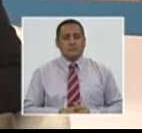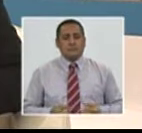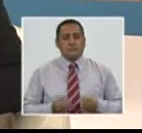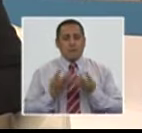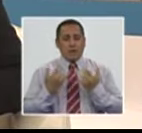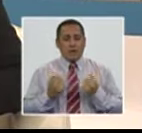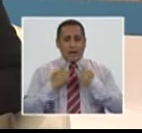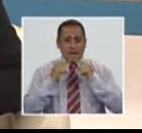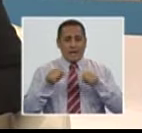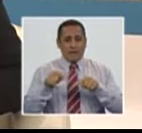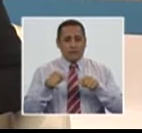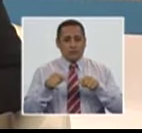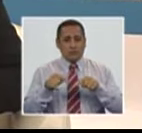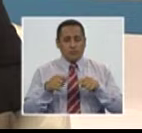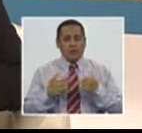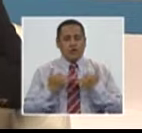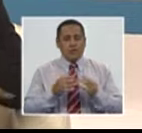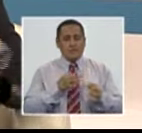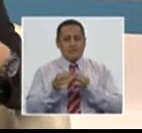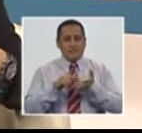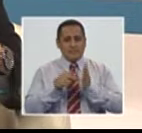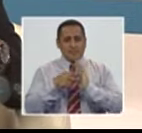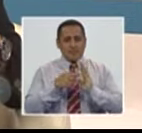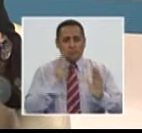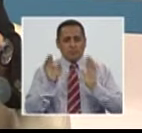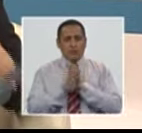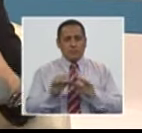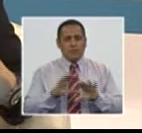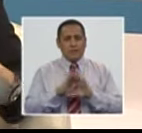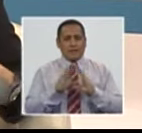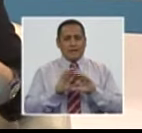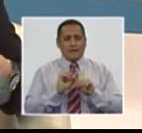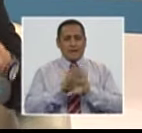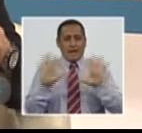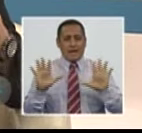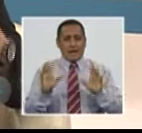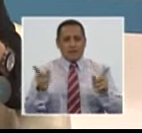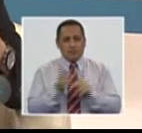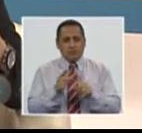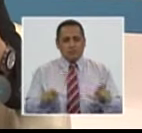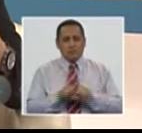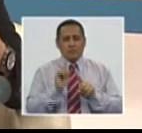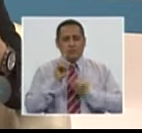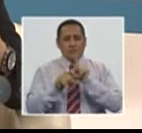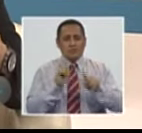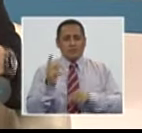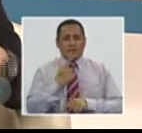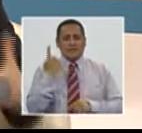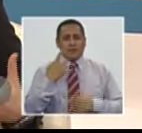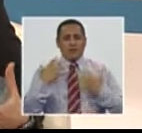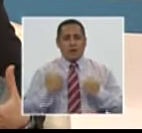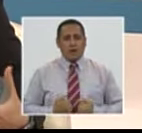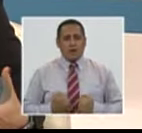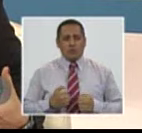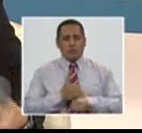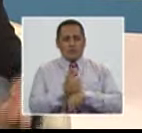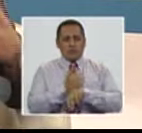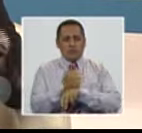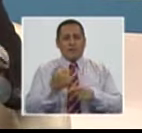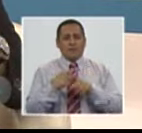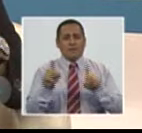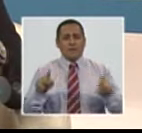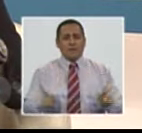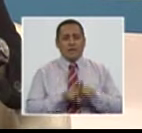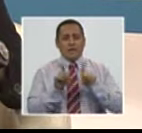bueno y de eso es lo que se trata en gran resumen una consultoría jurídica o una asesoría